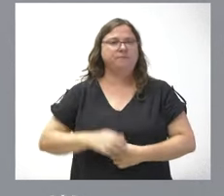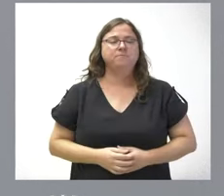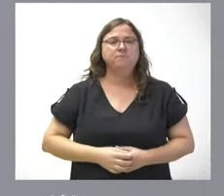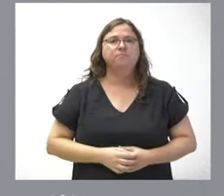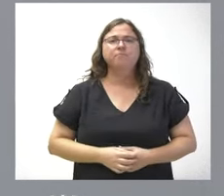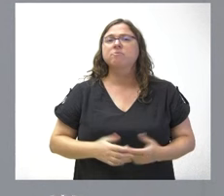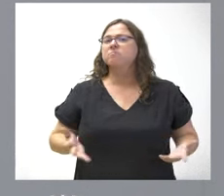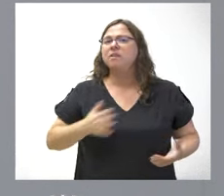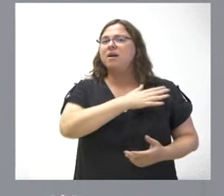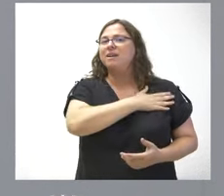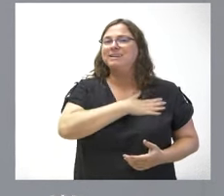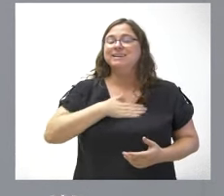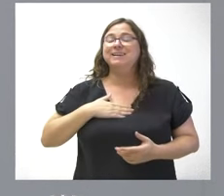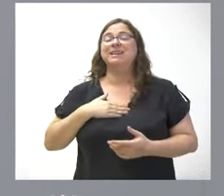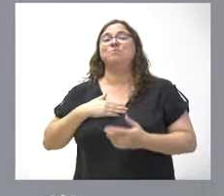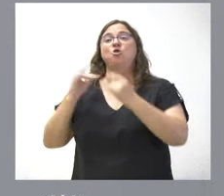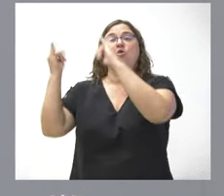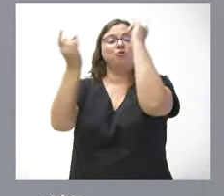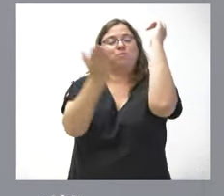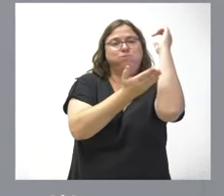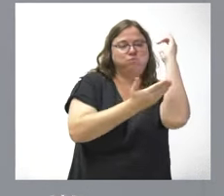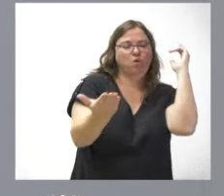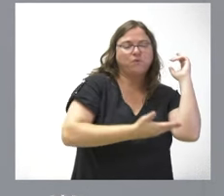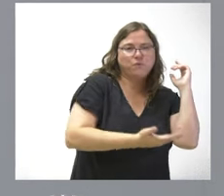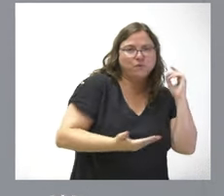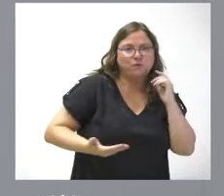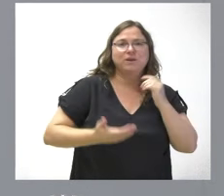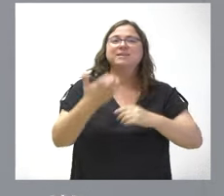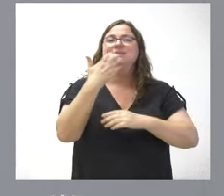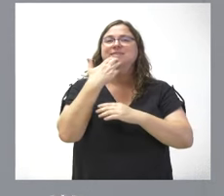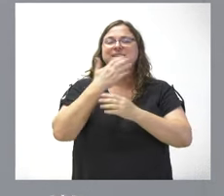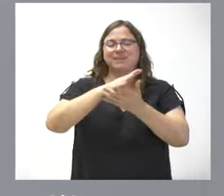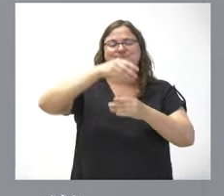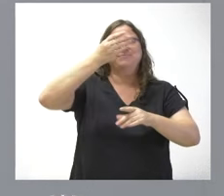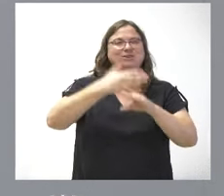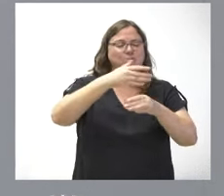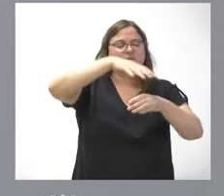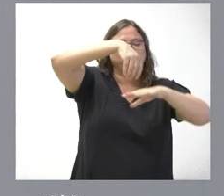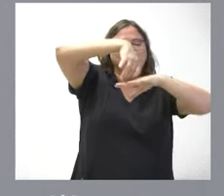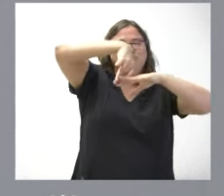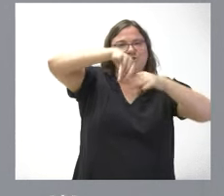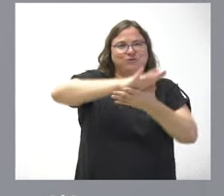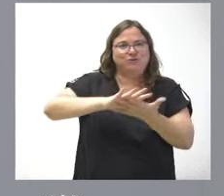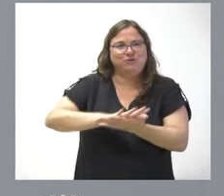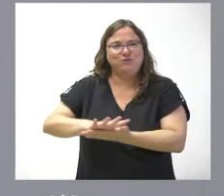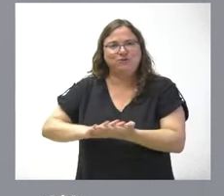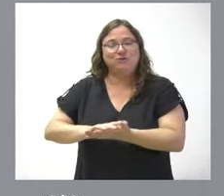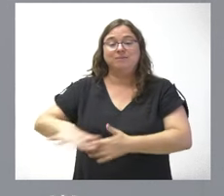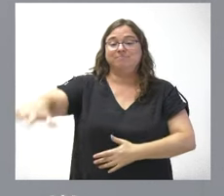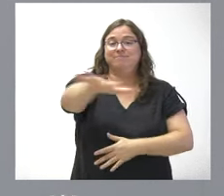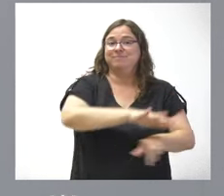se busca el clareo y el desbroce la eliminación de restos por trituración la mejora del medio natural mediante diversos